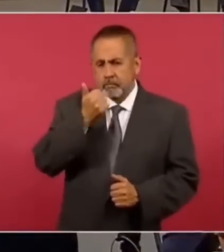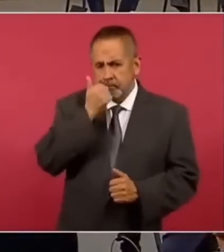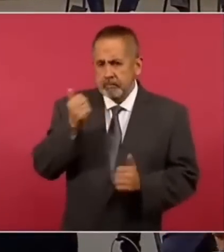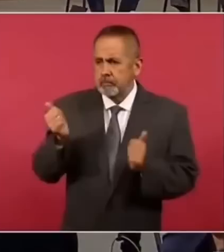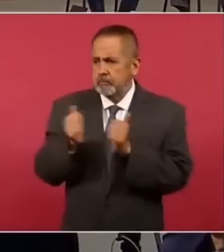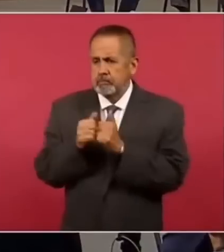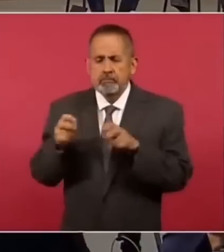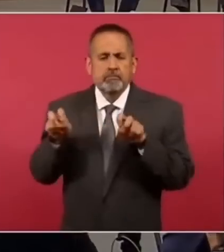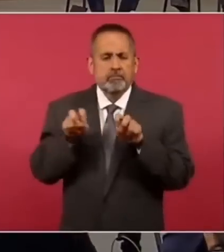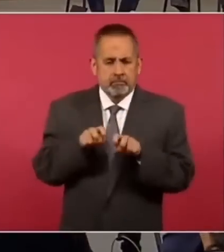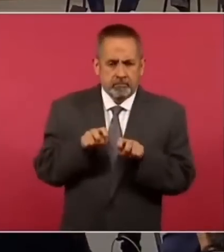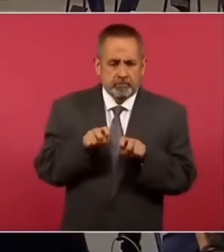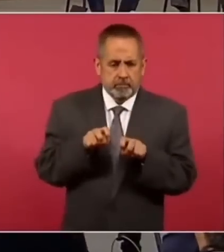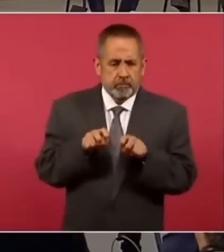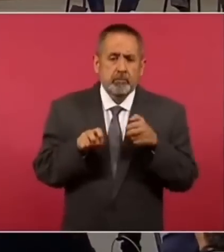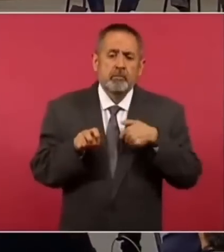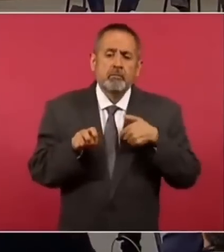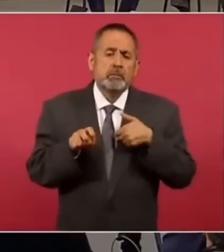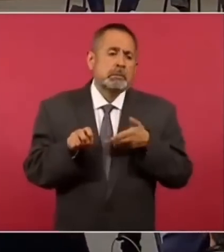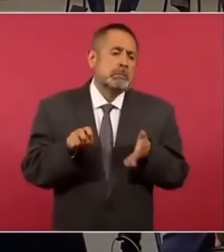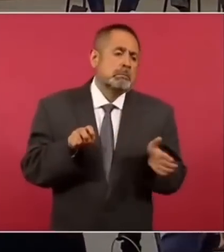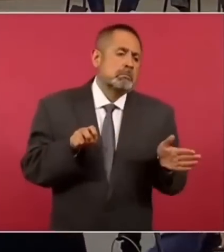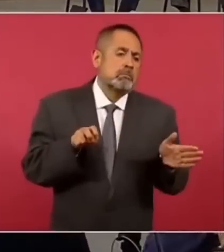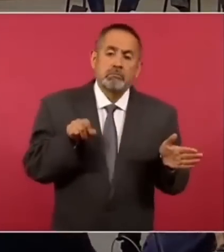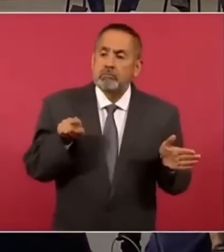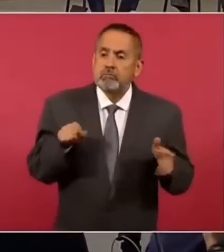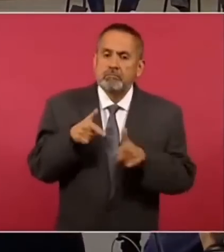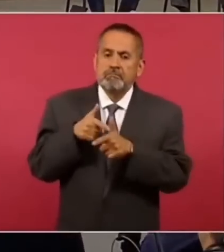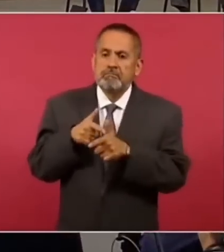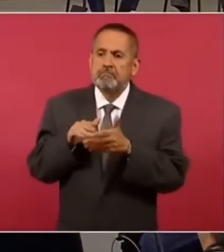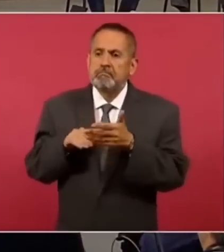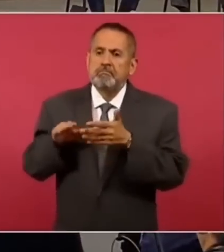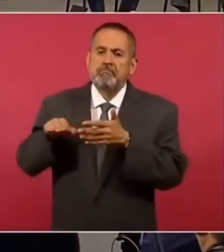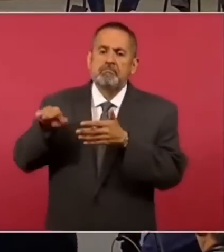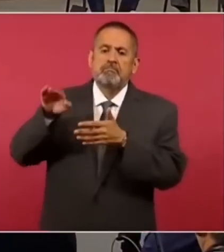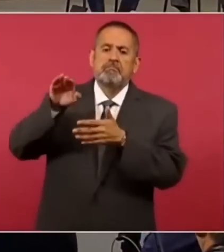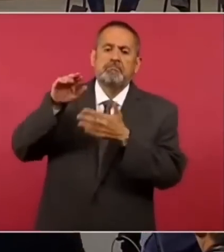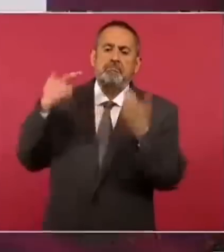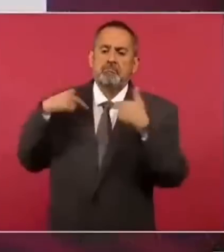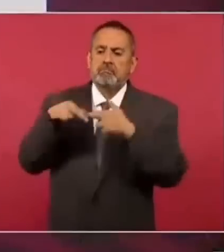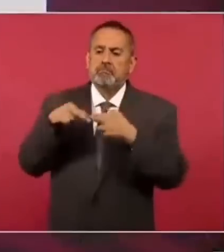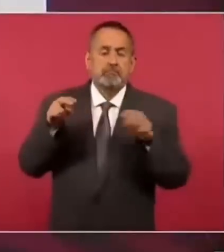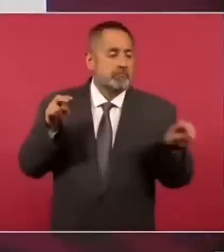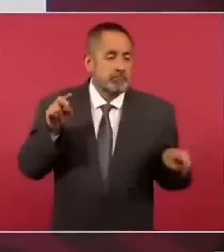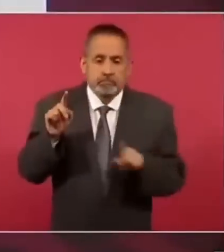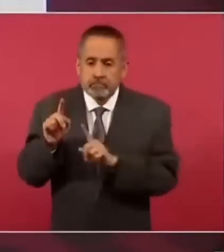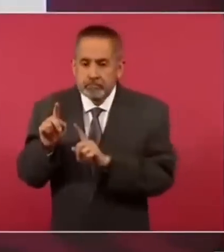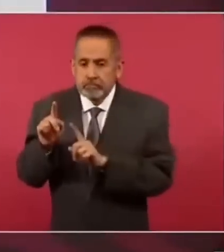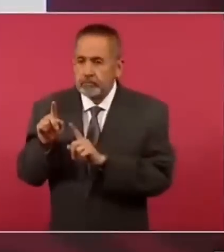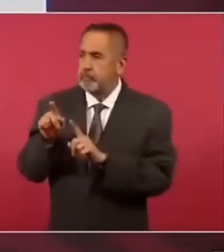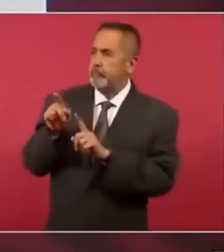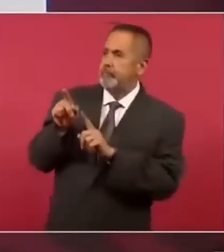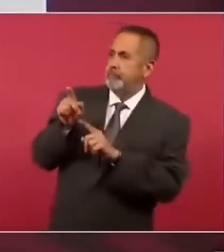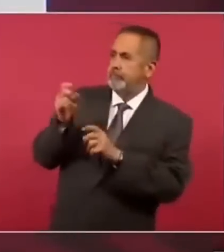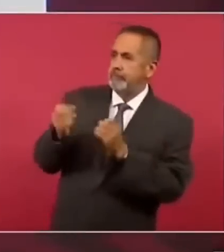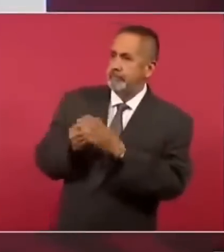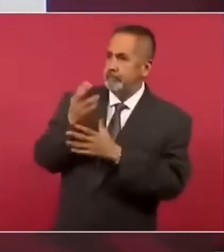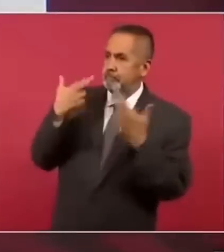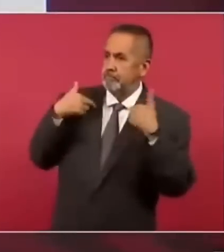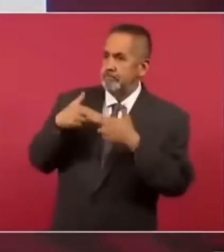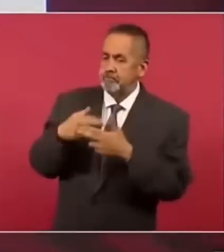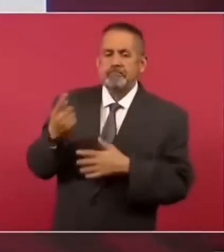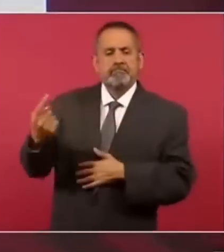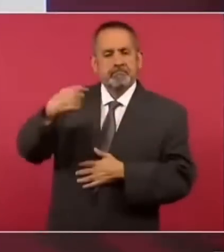yo me fui, ella siguió, se convirtió en maestra. Cuando regreso, ella es